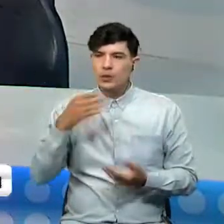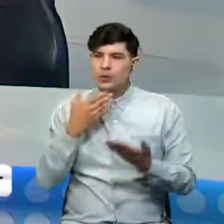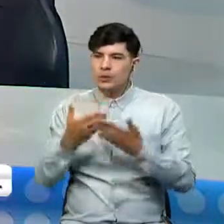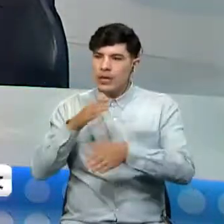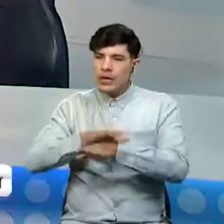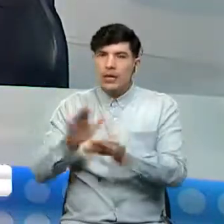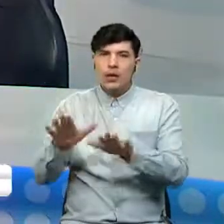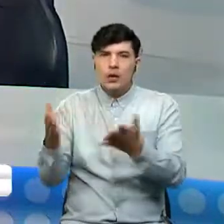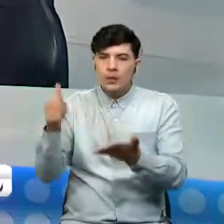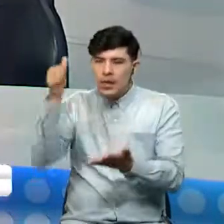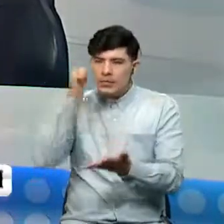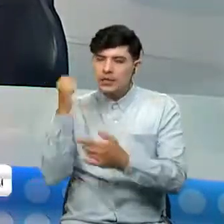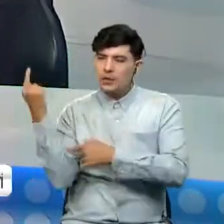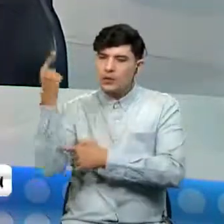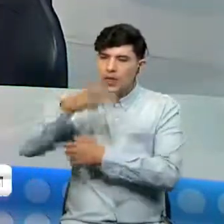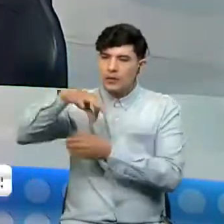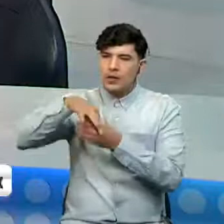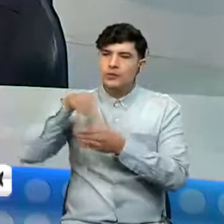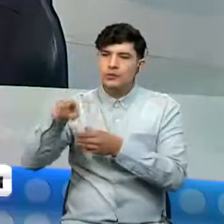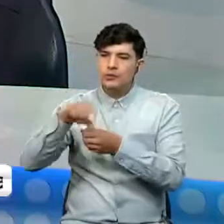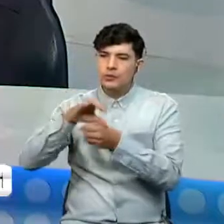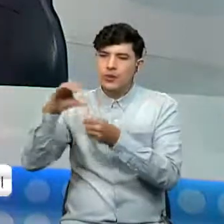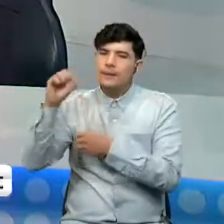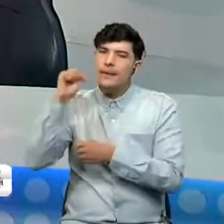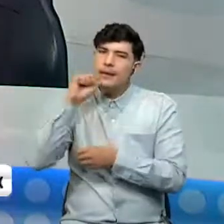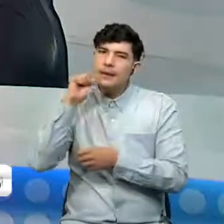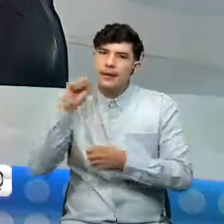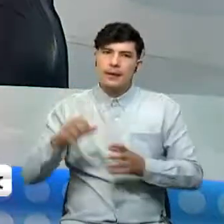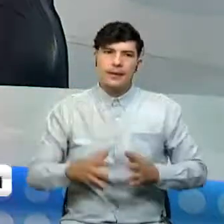cómo se vivió esta jornada electoral allí en el puerto petrolero?